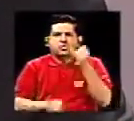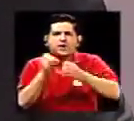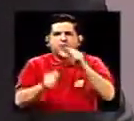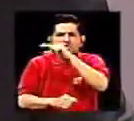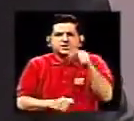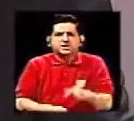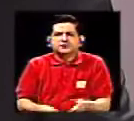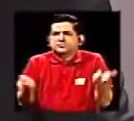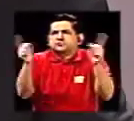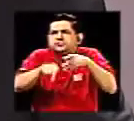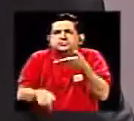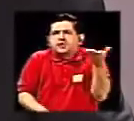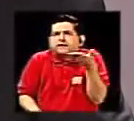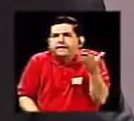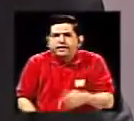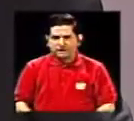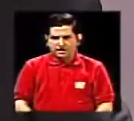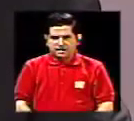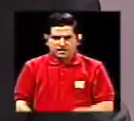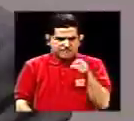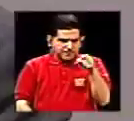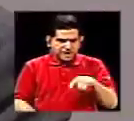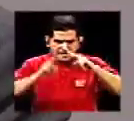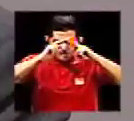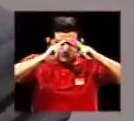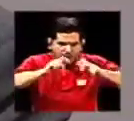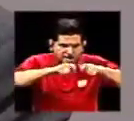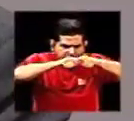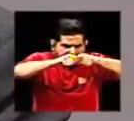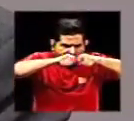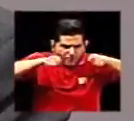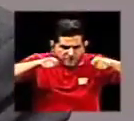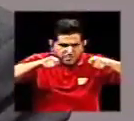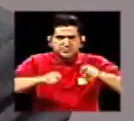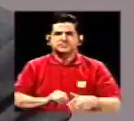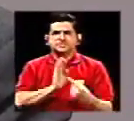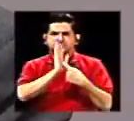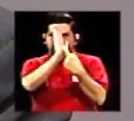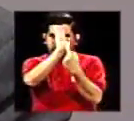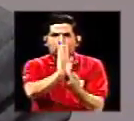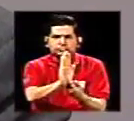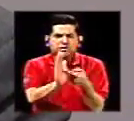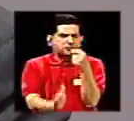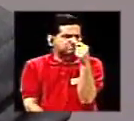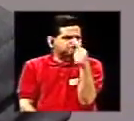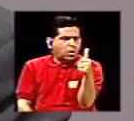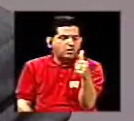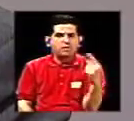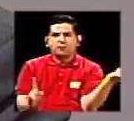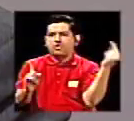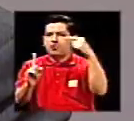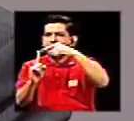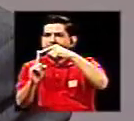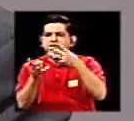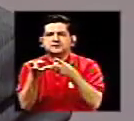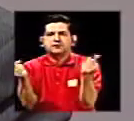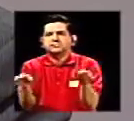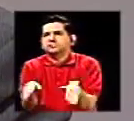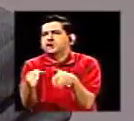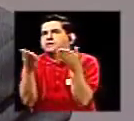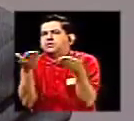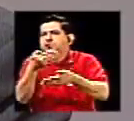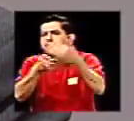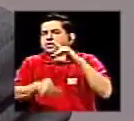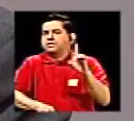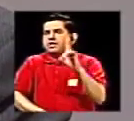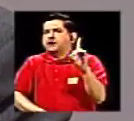para pasar de esas mediciones, donde se estaba marcando tan poco, a este resultado del pasado